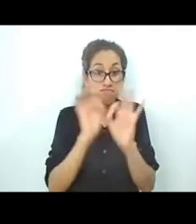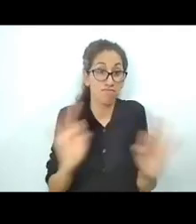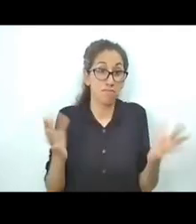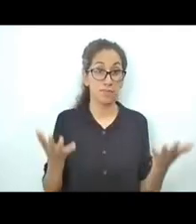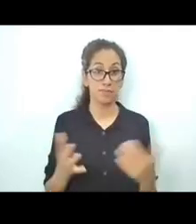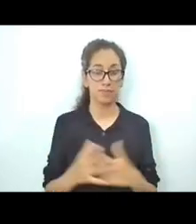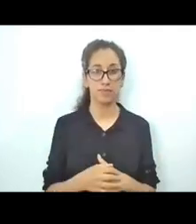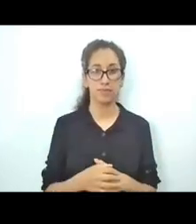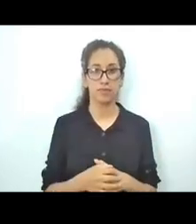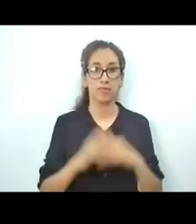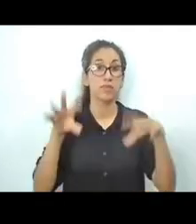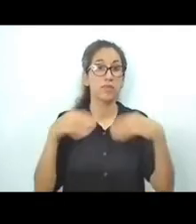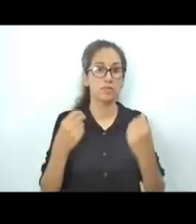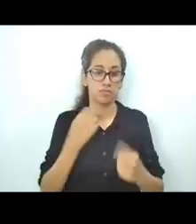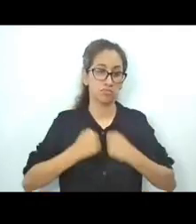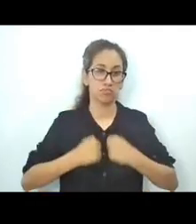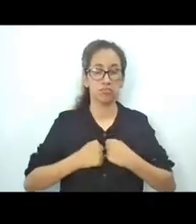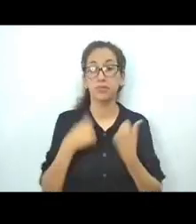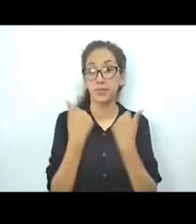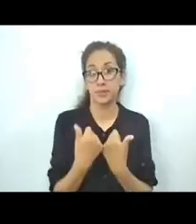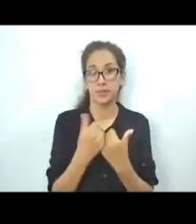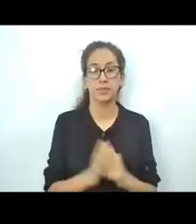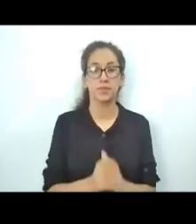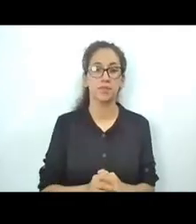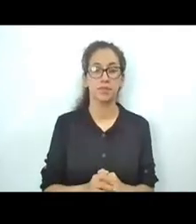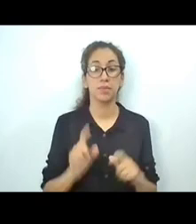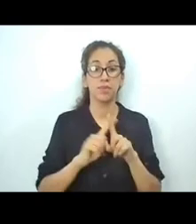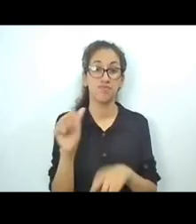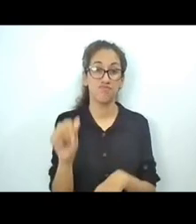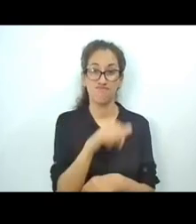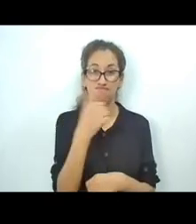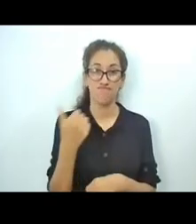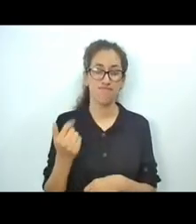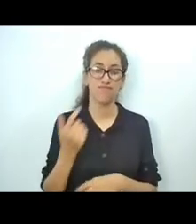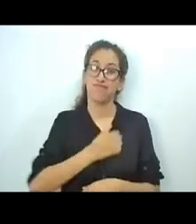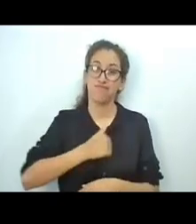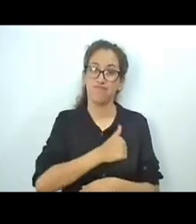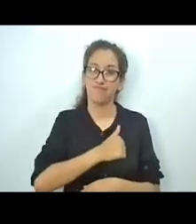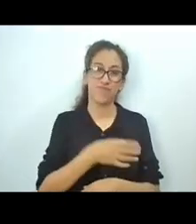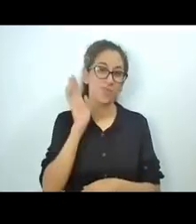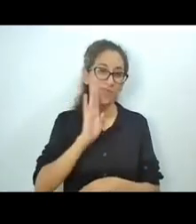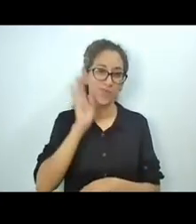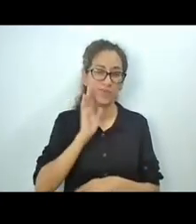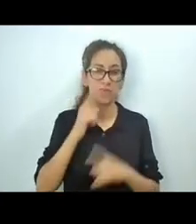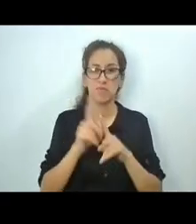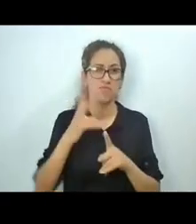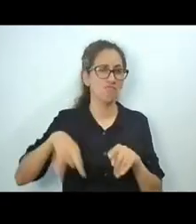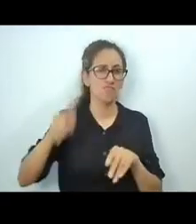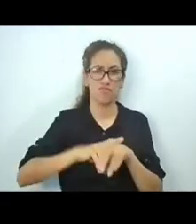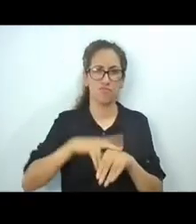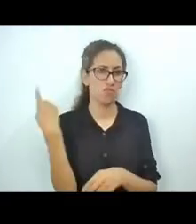¿no? Porque se hacen bien el aseo, pero hay otros que lamentablemente pues no están tan limpios. Pero eso es como todo,